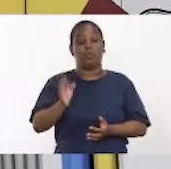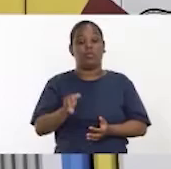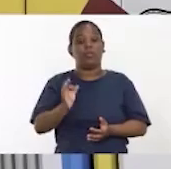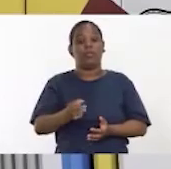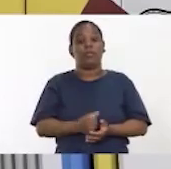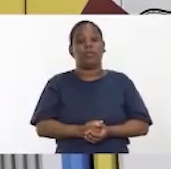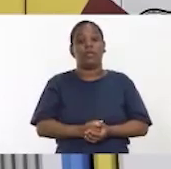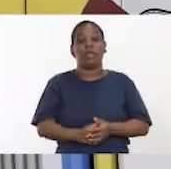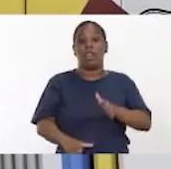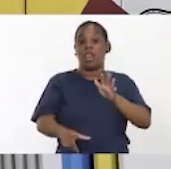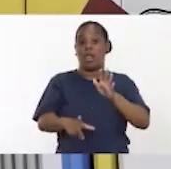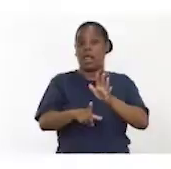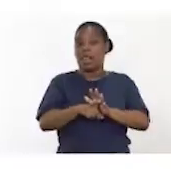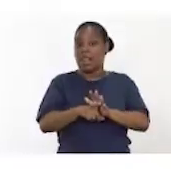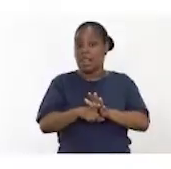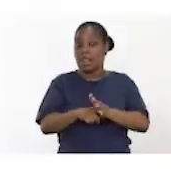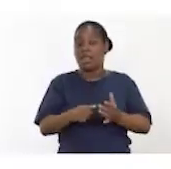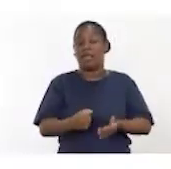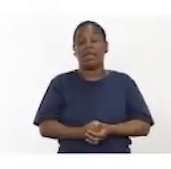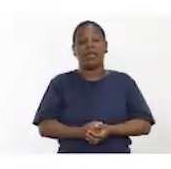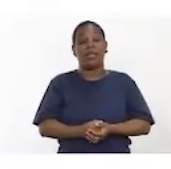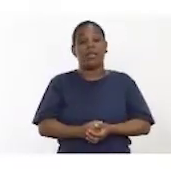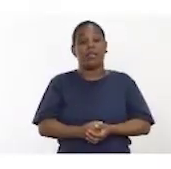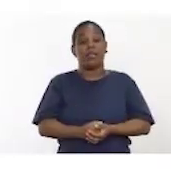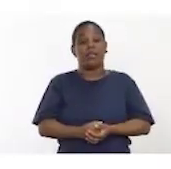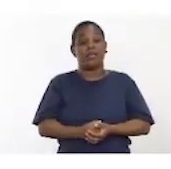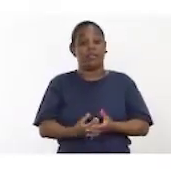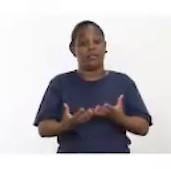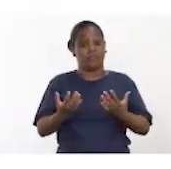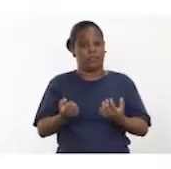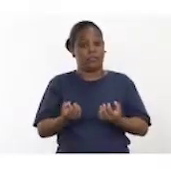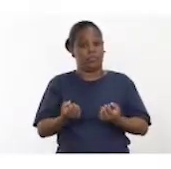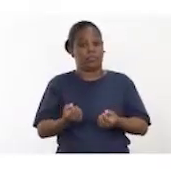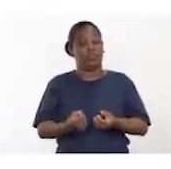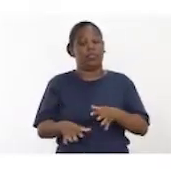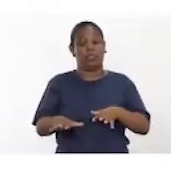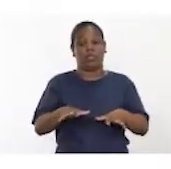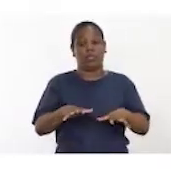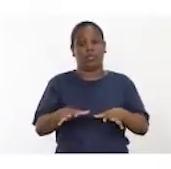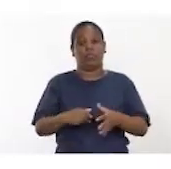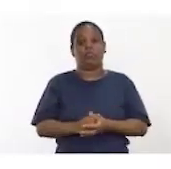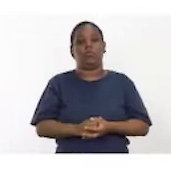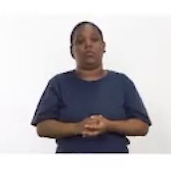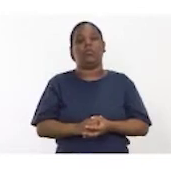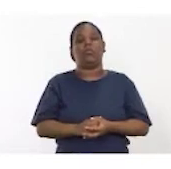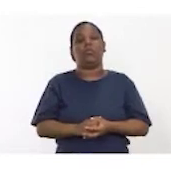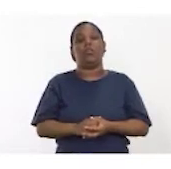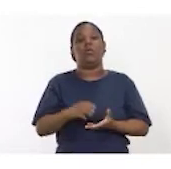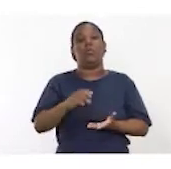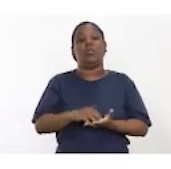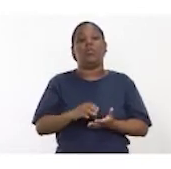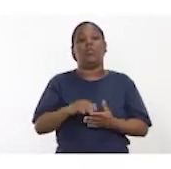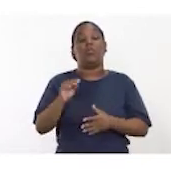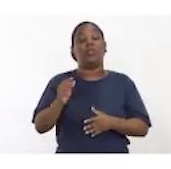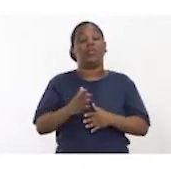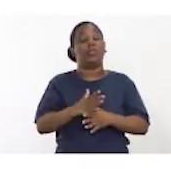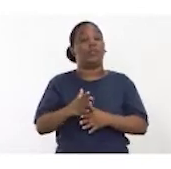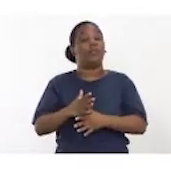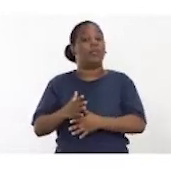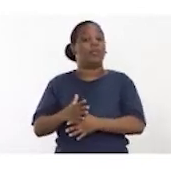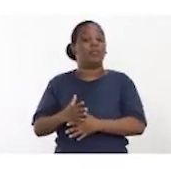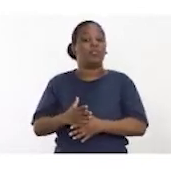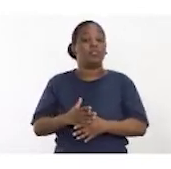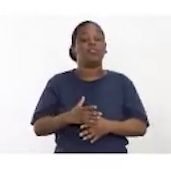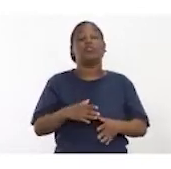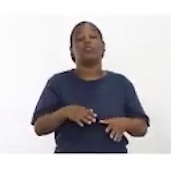Recordamos también la ley de conservación de la cantidad de movimiento, donde me dice que la